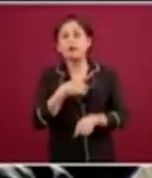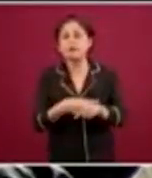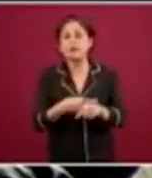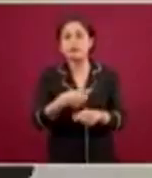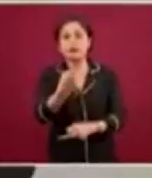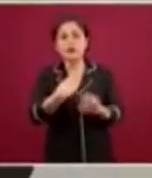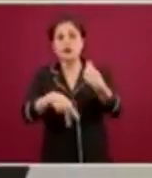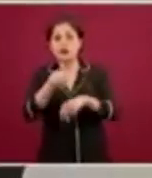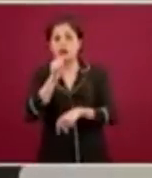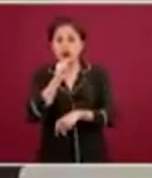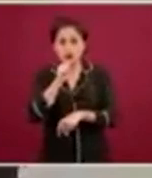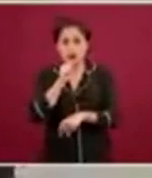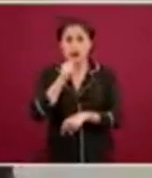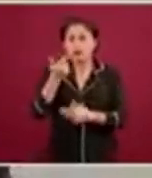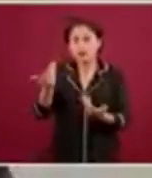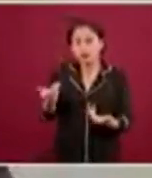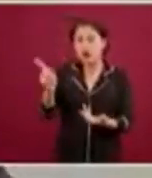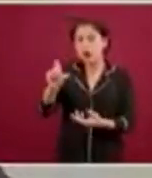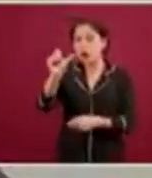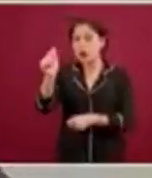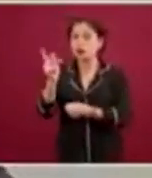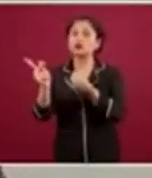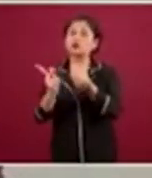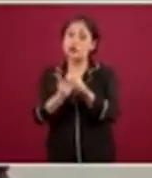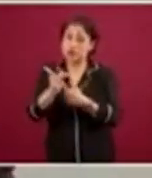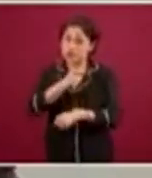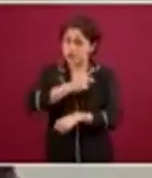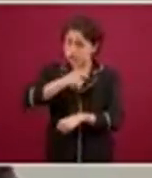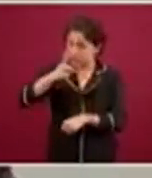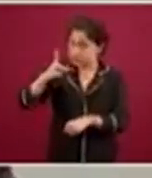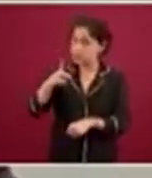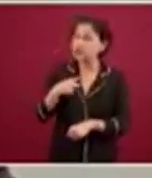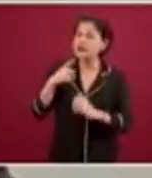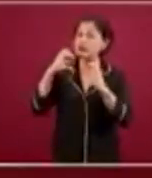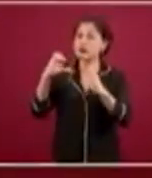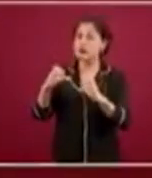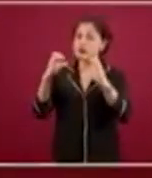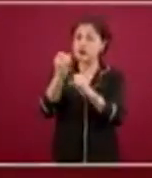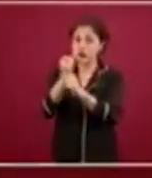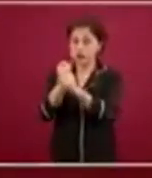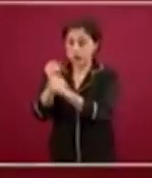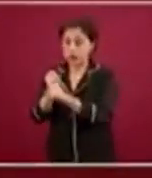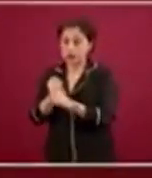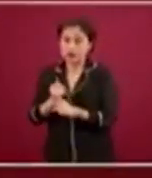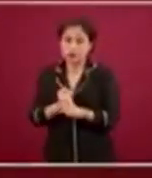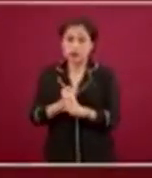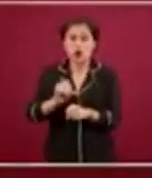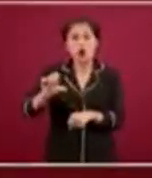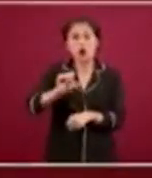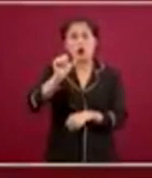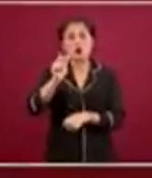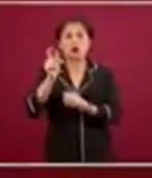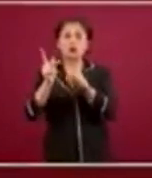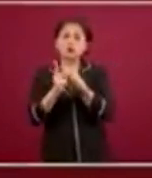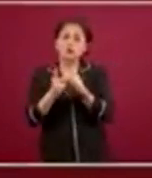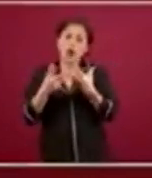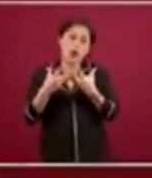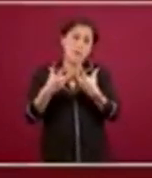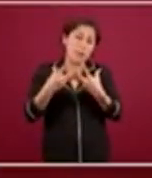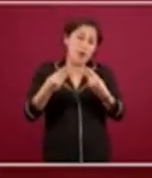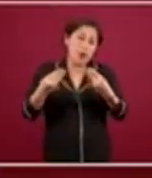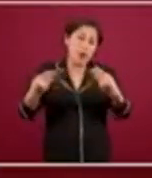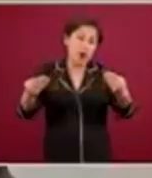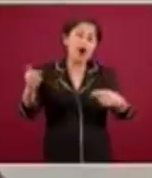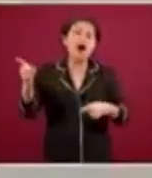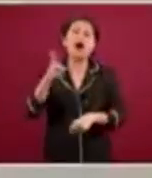quien los países donde muy desafortunadamente han tenido enormes epidemias también habría que multiplicar esos casos por